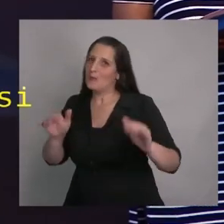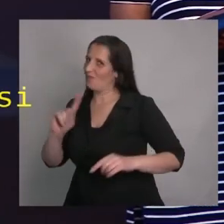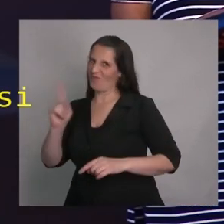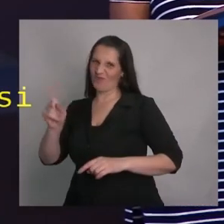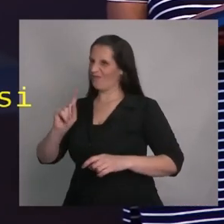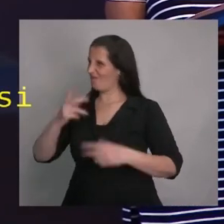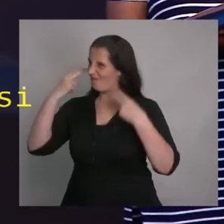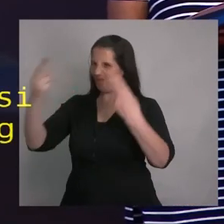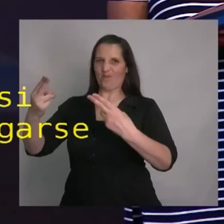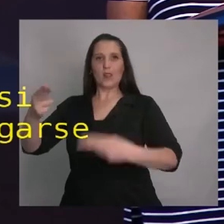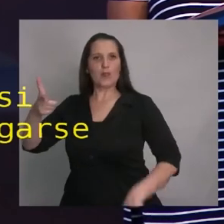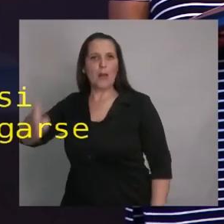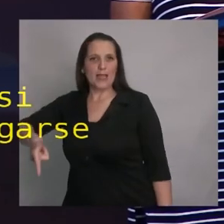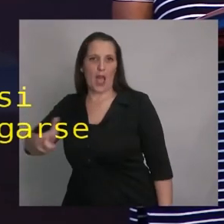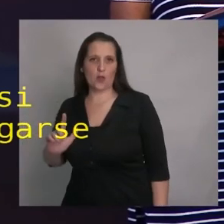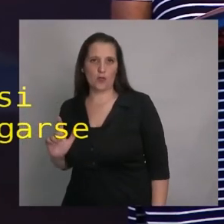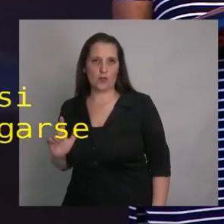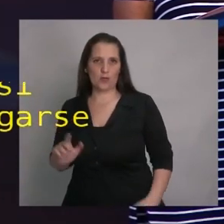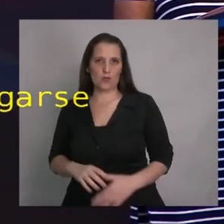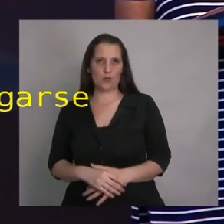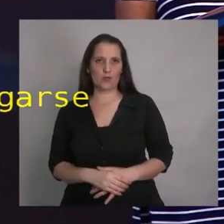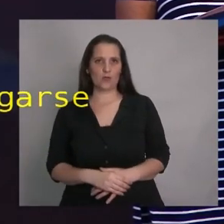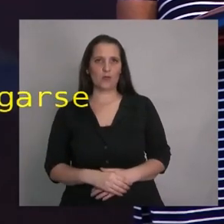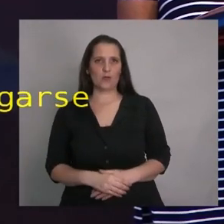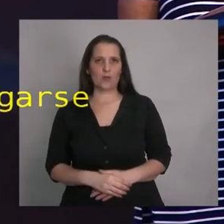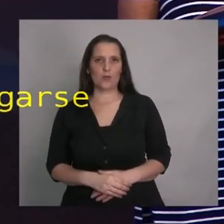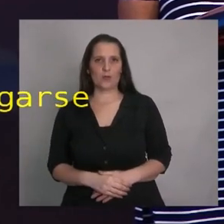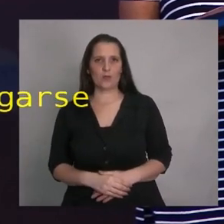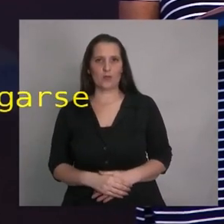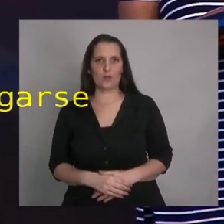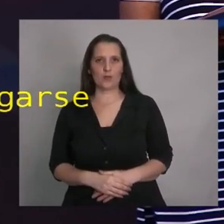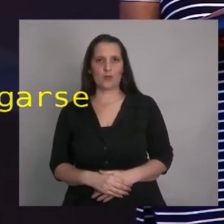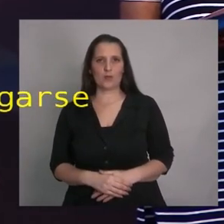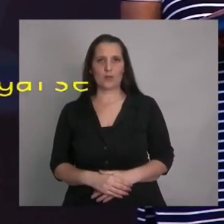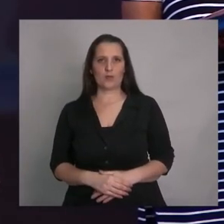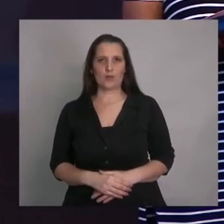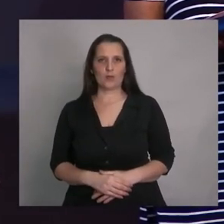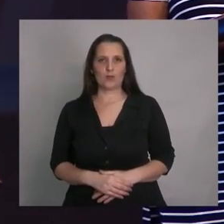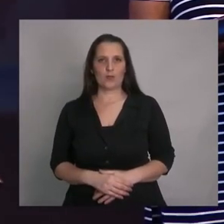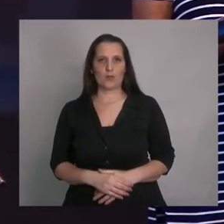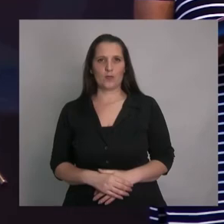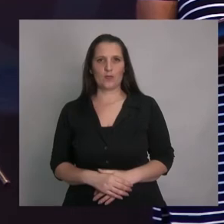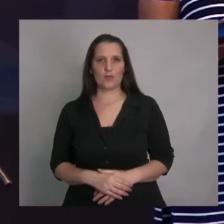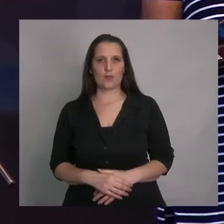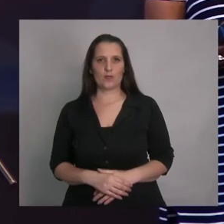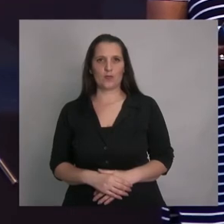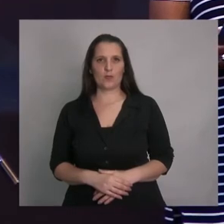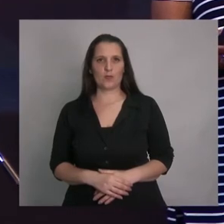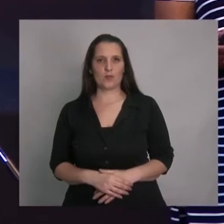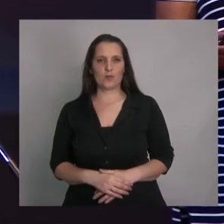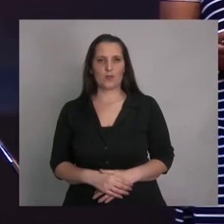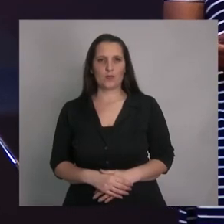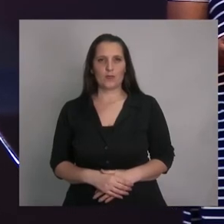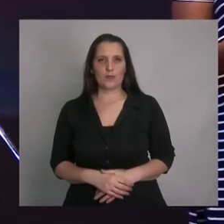años atrás porque ella rechazó ser silenciada de rich